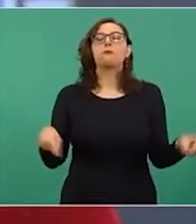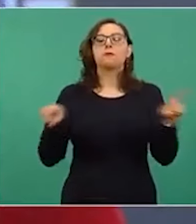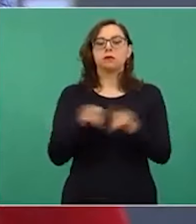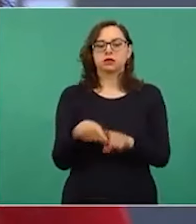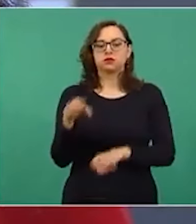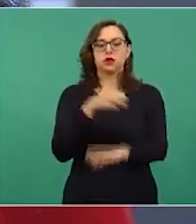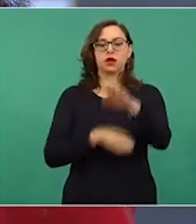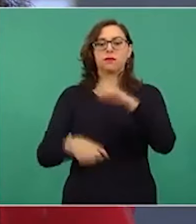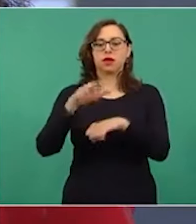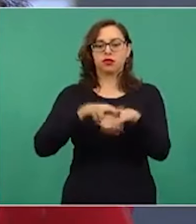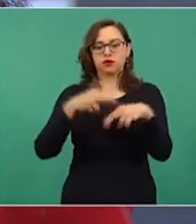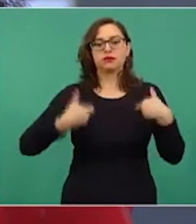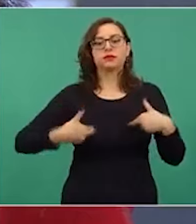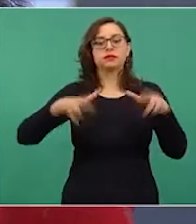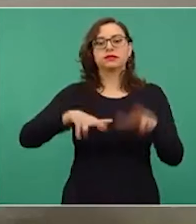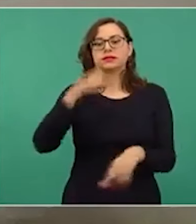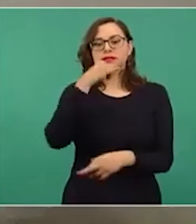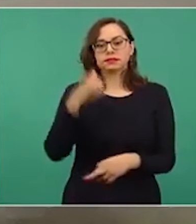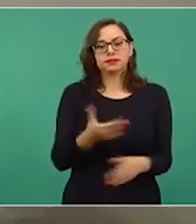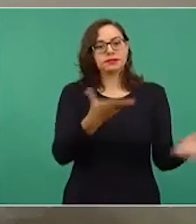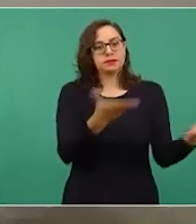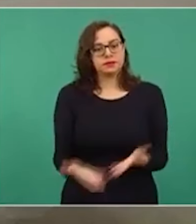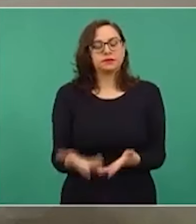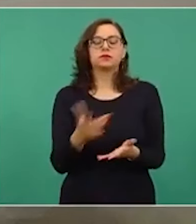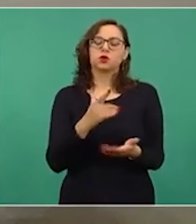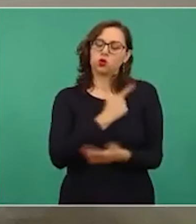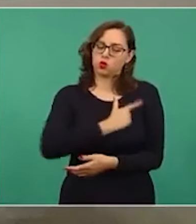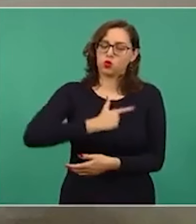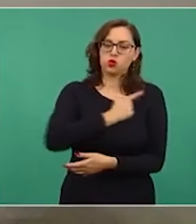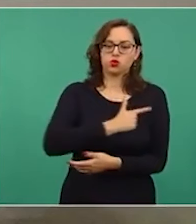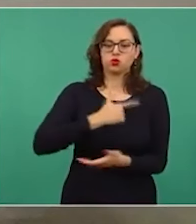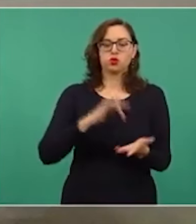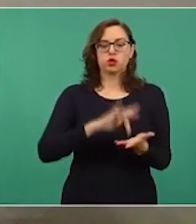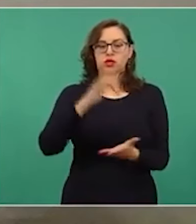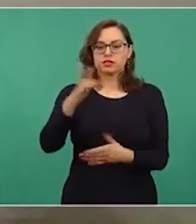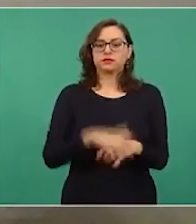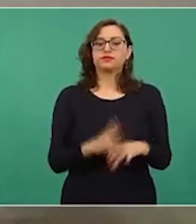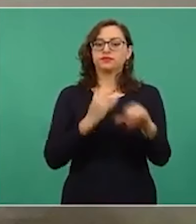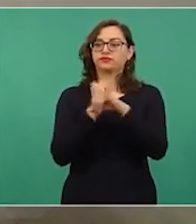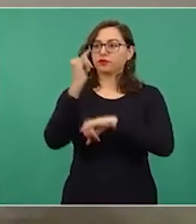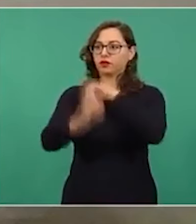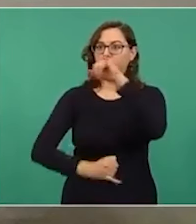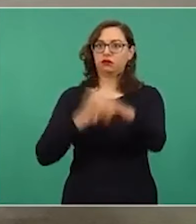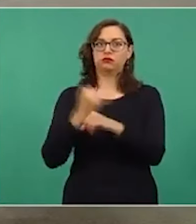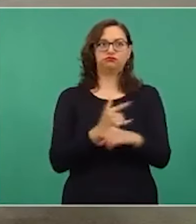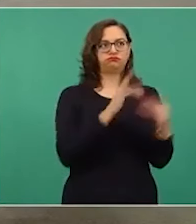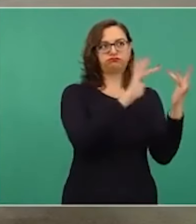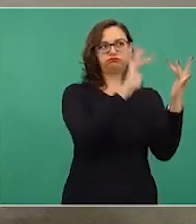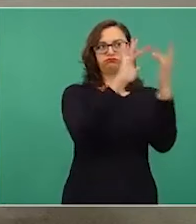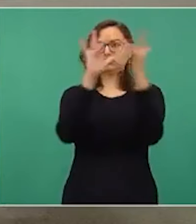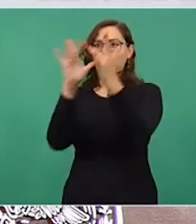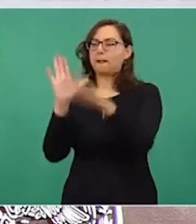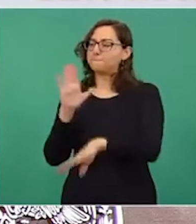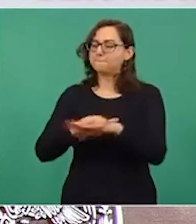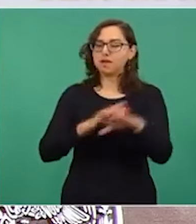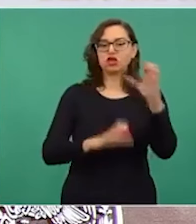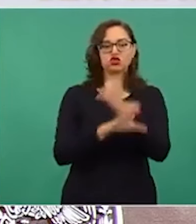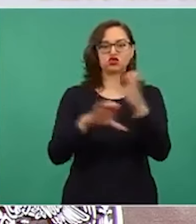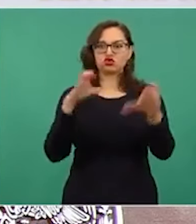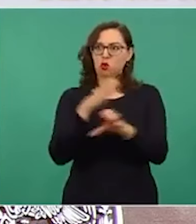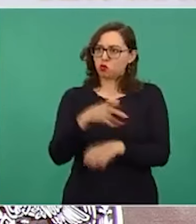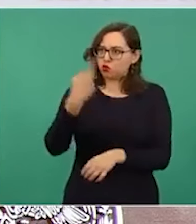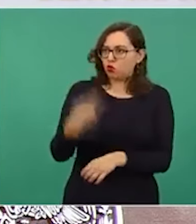embajador de Chiara. Un gusto tenerlo aquí. México está realizando alianzas internacionales para que más piezas retornen a nuestro